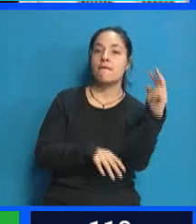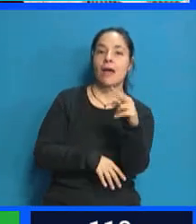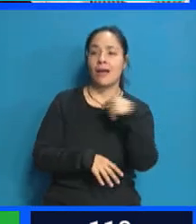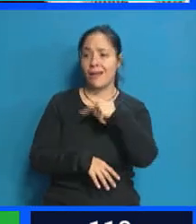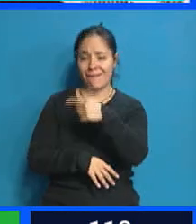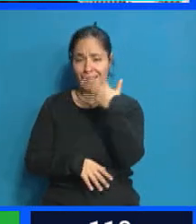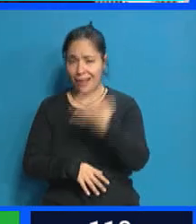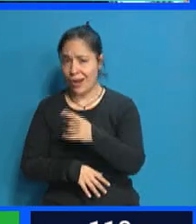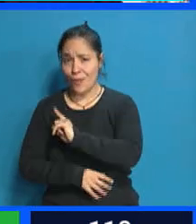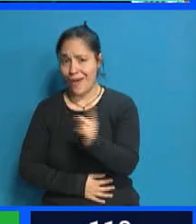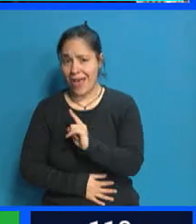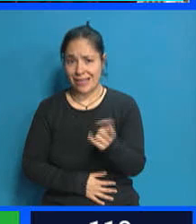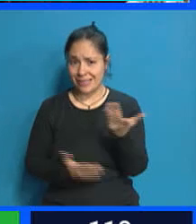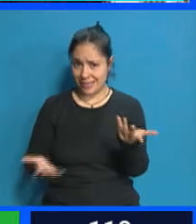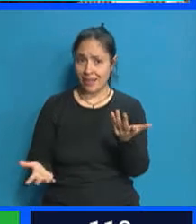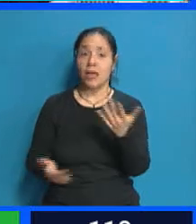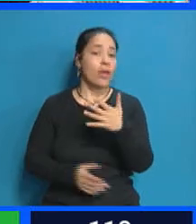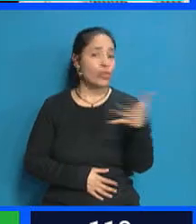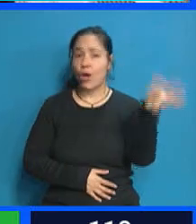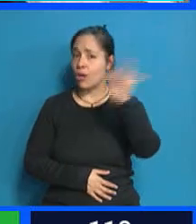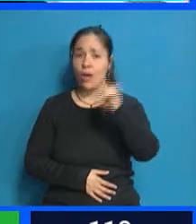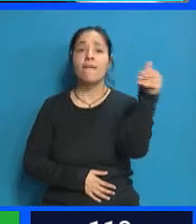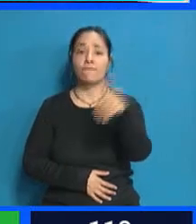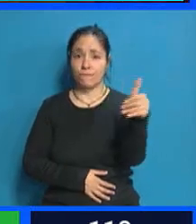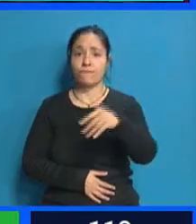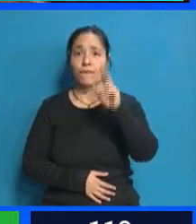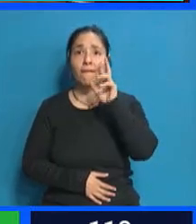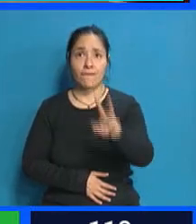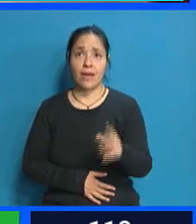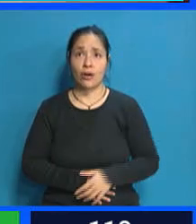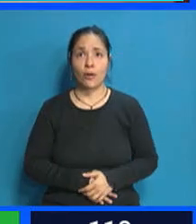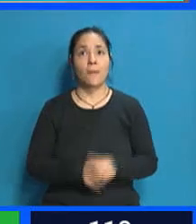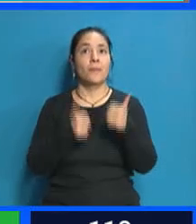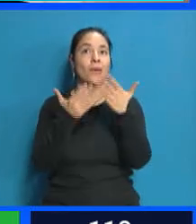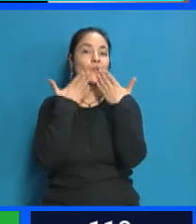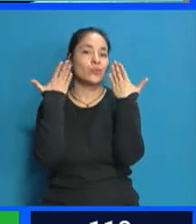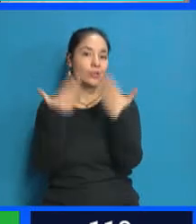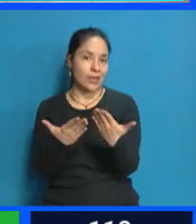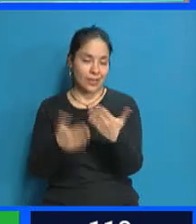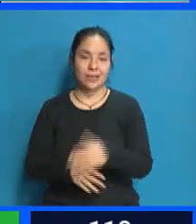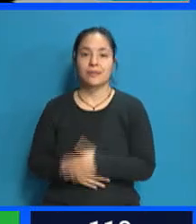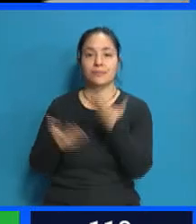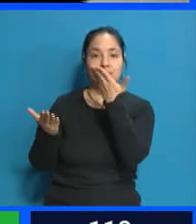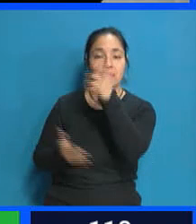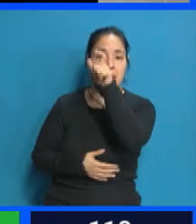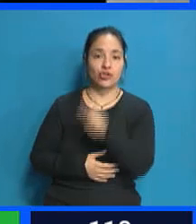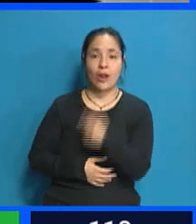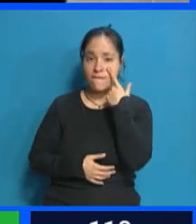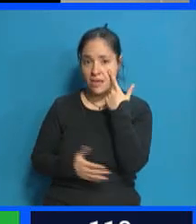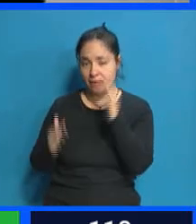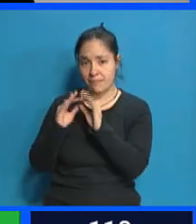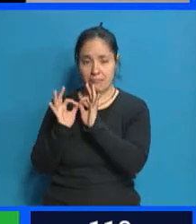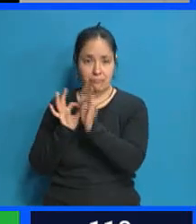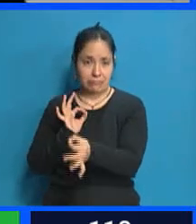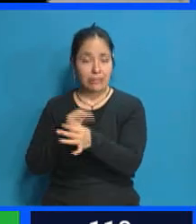acá todo el día y verlo. Muchas gracias, Ricardo. Bueno, Dani, así escuchamos entonces un vecino de acá de la zona, cerca de